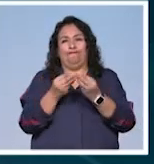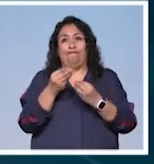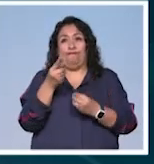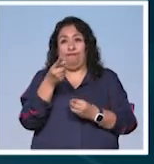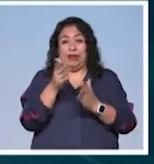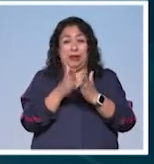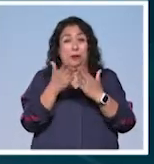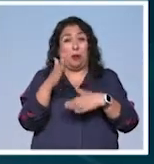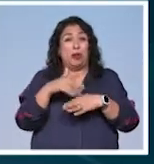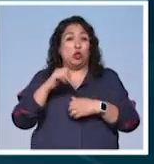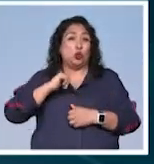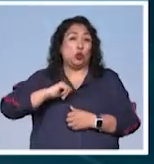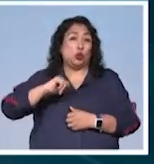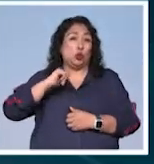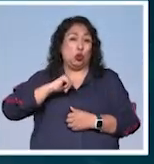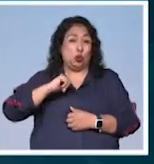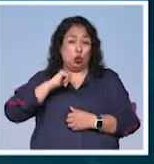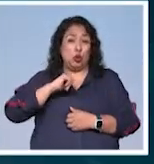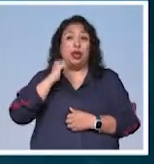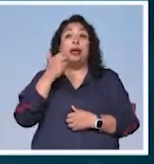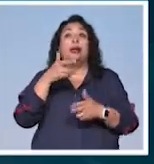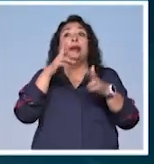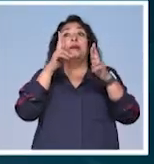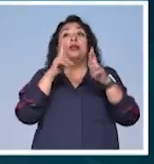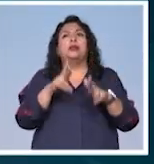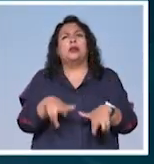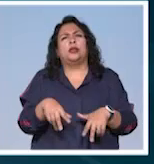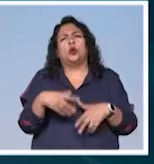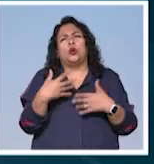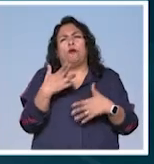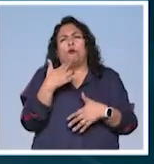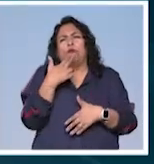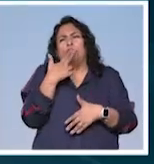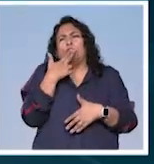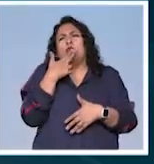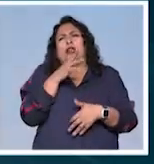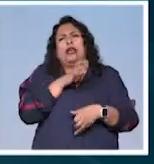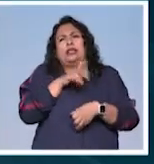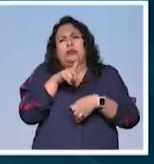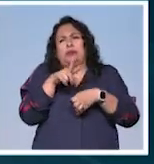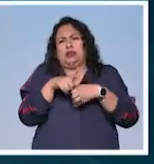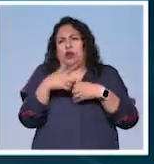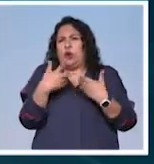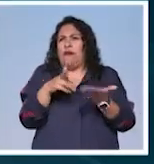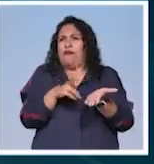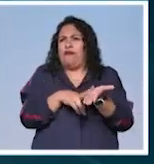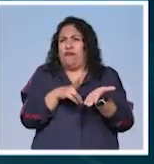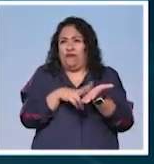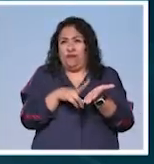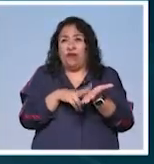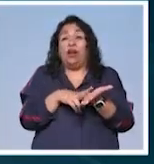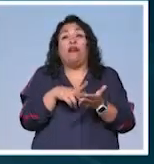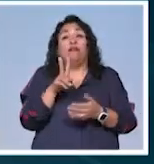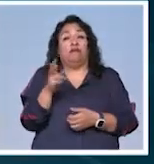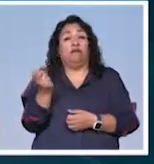que es el libro más viejo de esta, represente un artefacto histórico especialmente valioso. ¡Qué